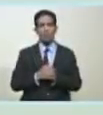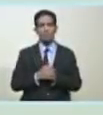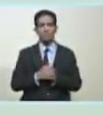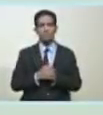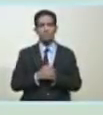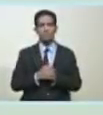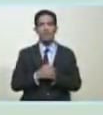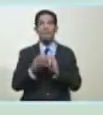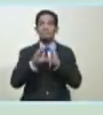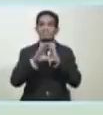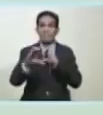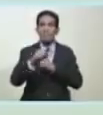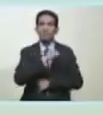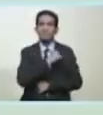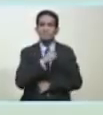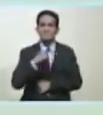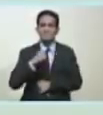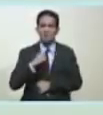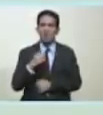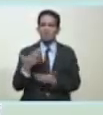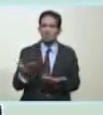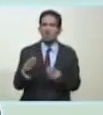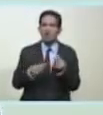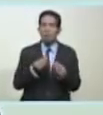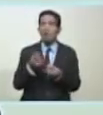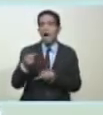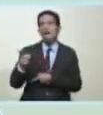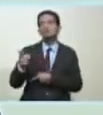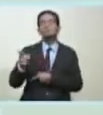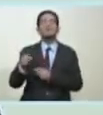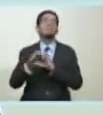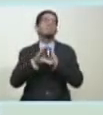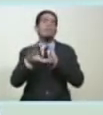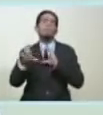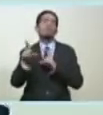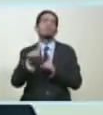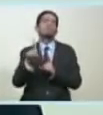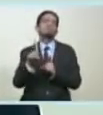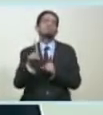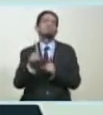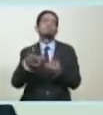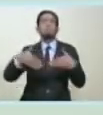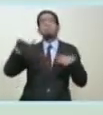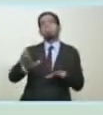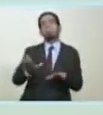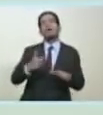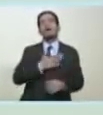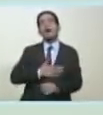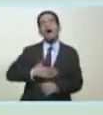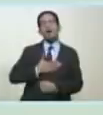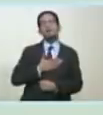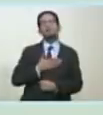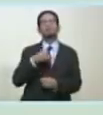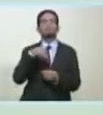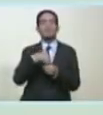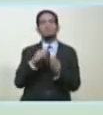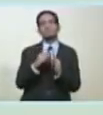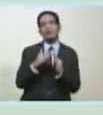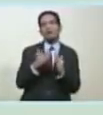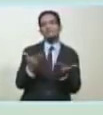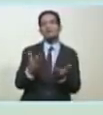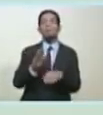sectores transportistas privados los están comprando para desactivar las unidades de transporte público y meter en un problema a nuestro pueblo. ¿Vamos por